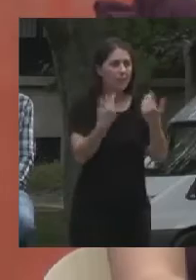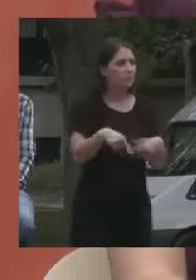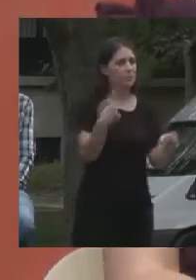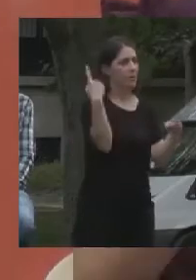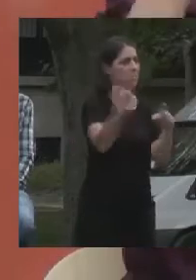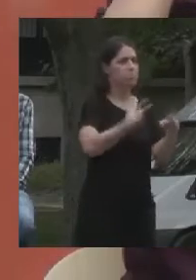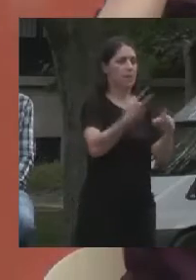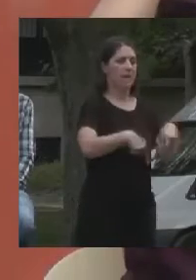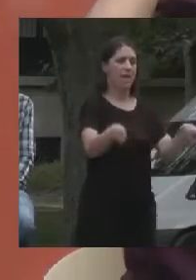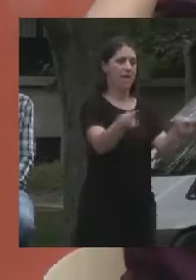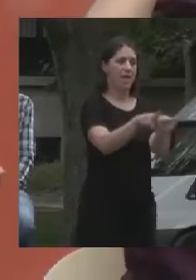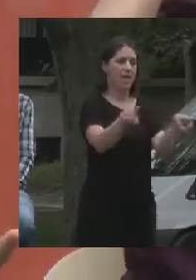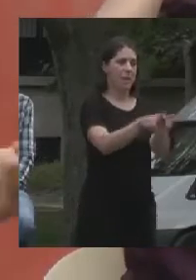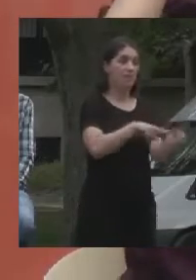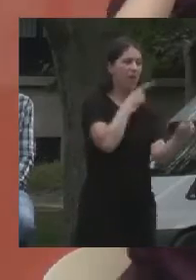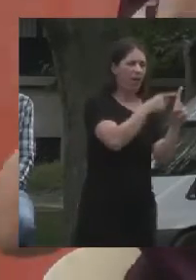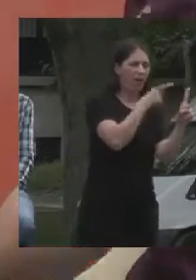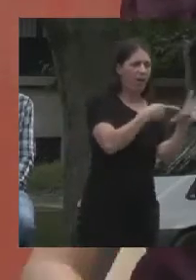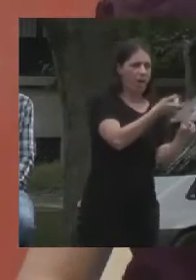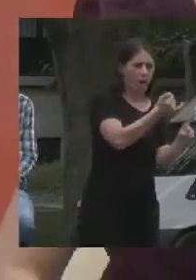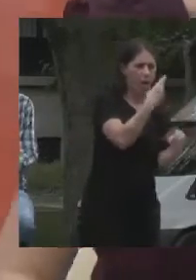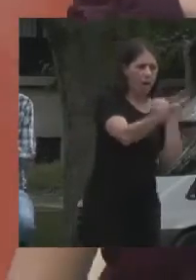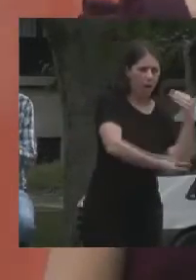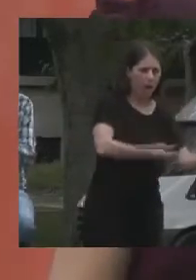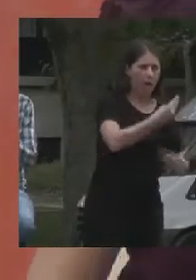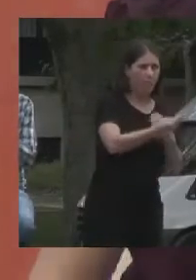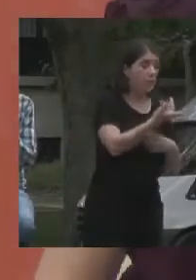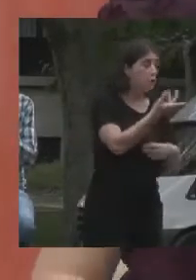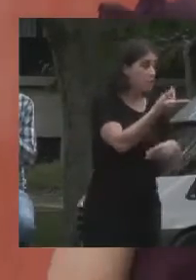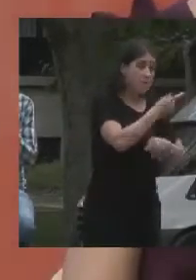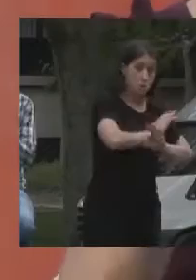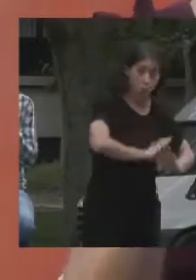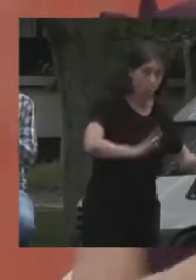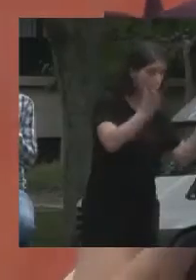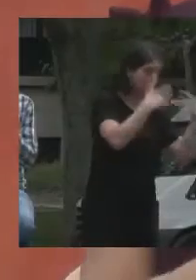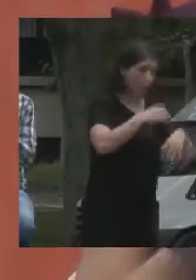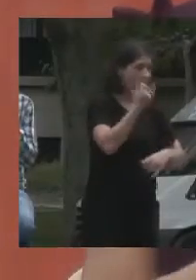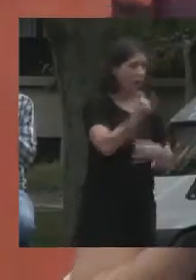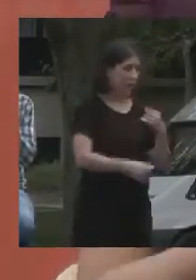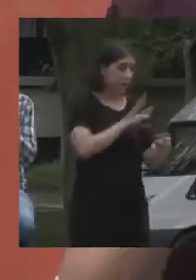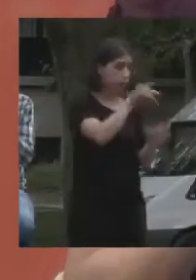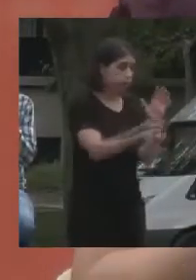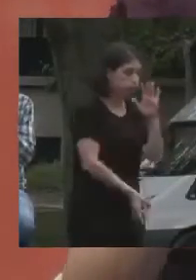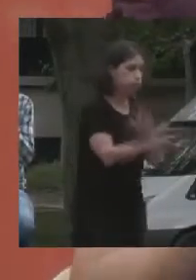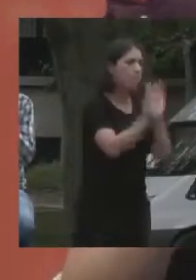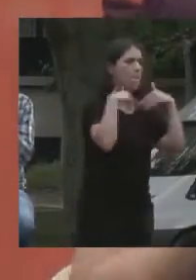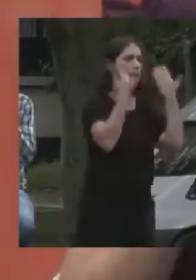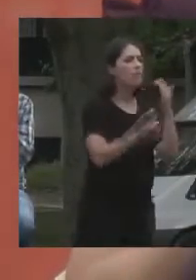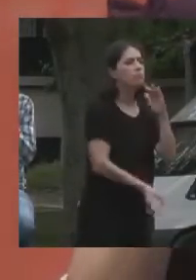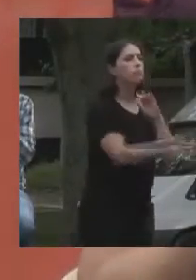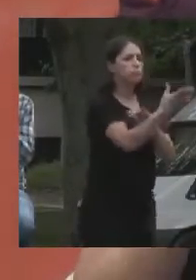primas hermanas, e onde hai clientelismo, se non se fai nada, acaba vendo mafia, que é o que son unha mafia.